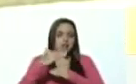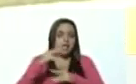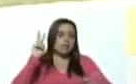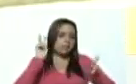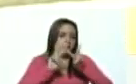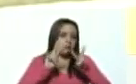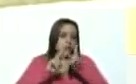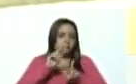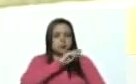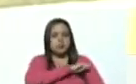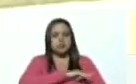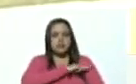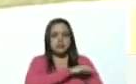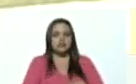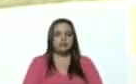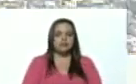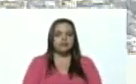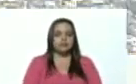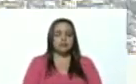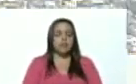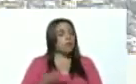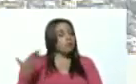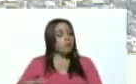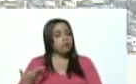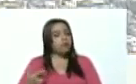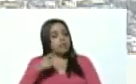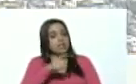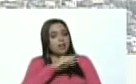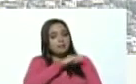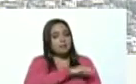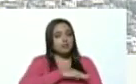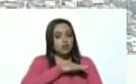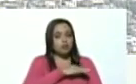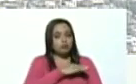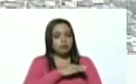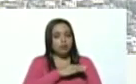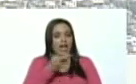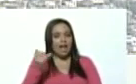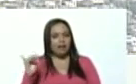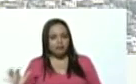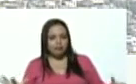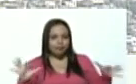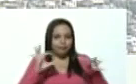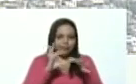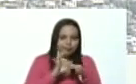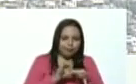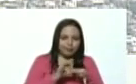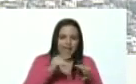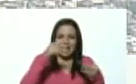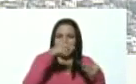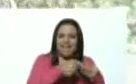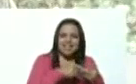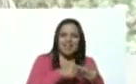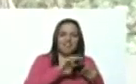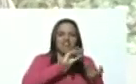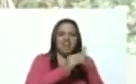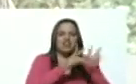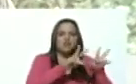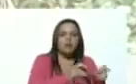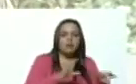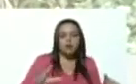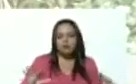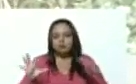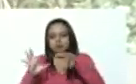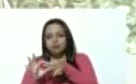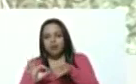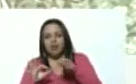Venezuela, fundamental, hermana entrañable, la Gran Misión Vivienda Venezuela, de la Gran